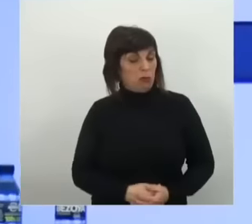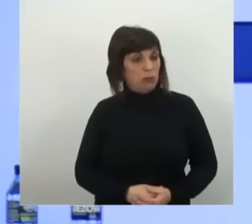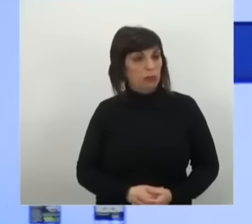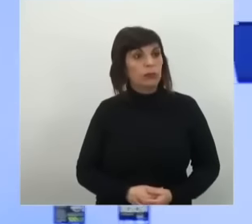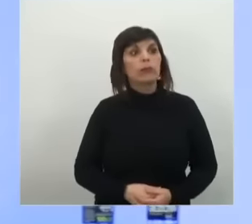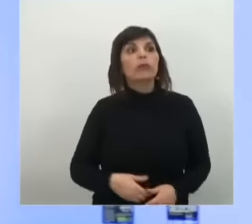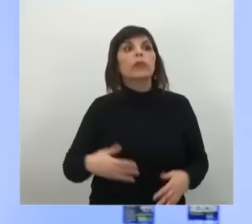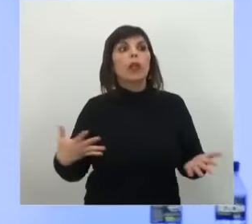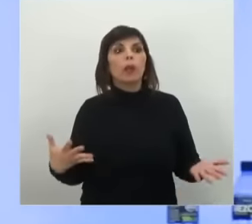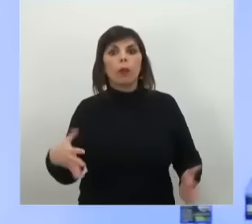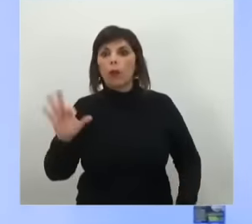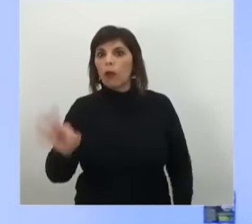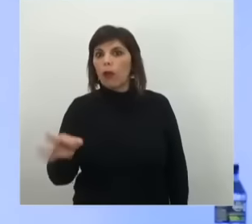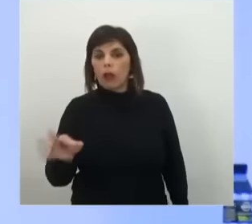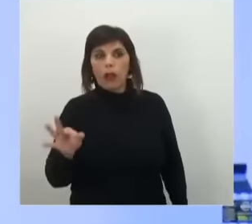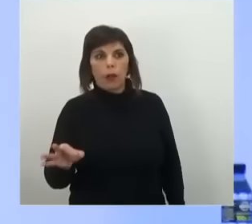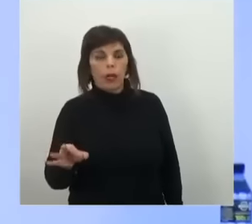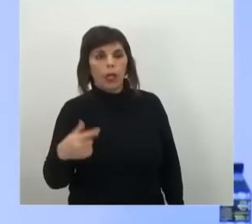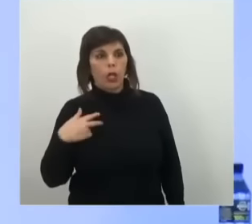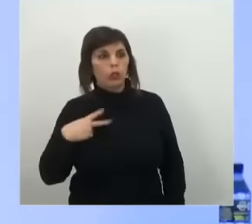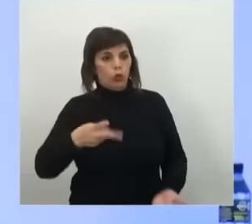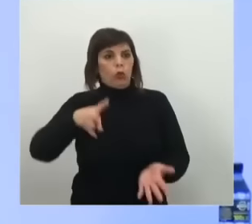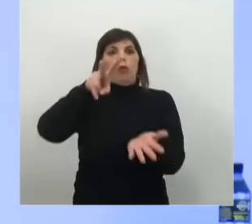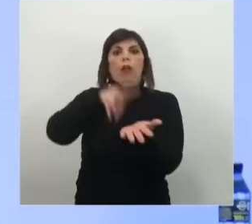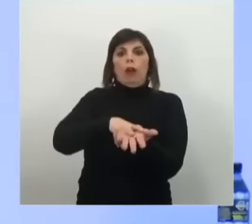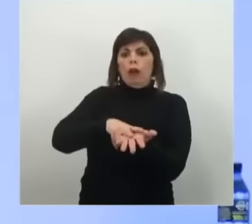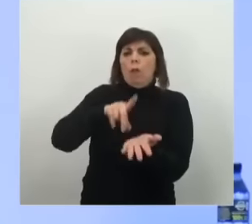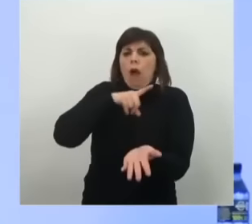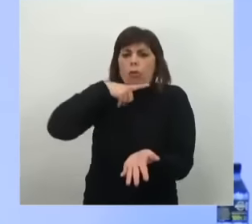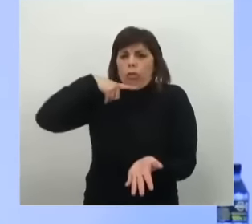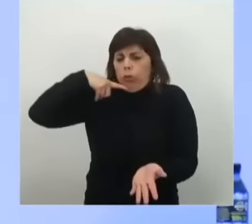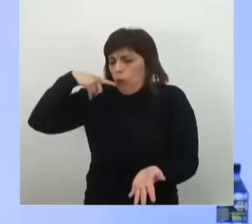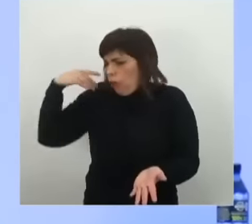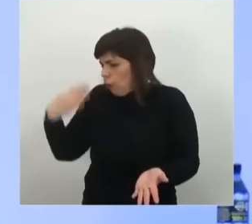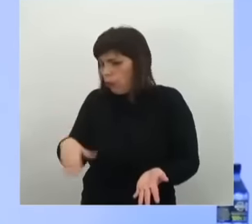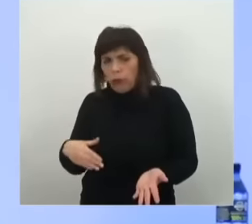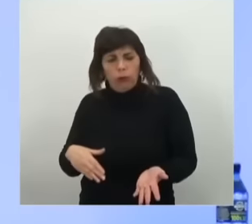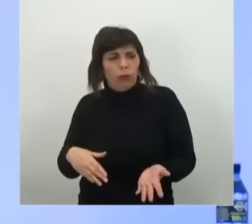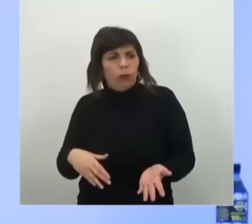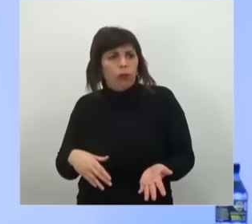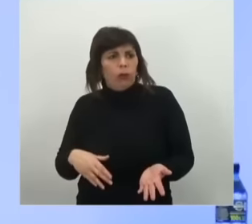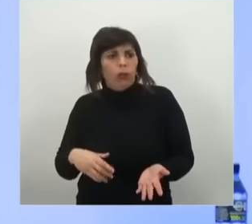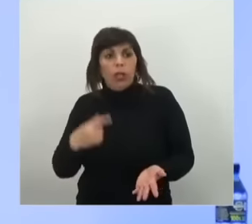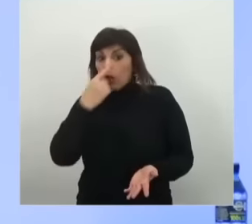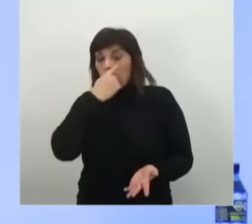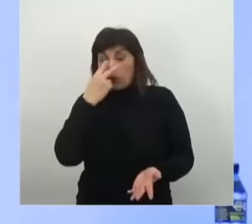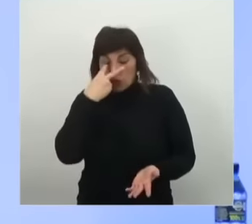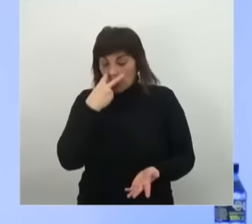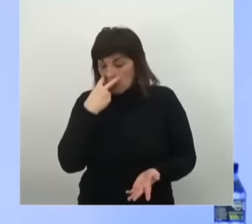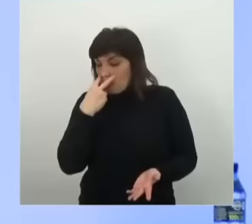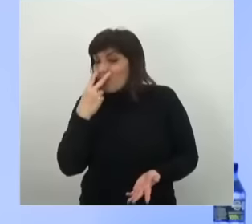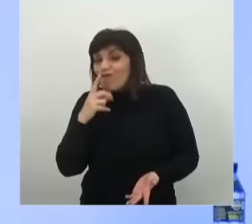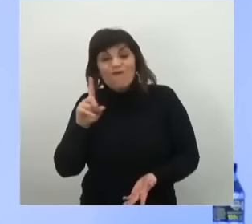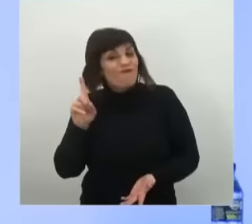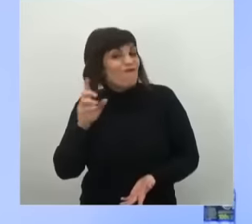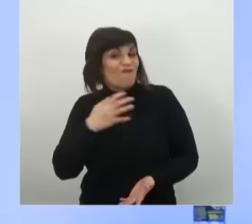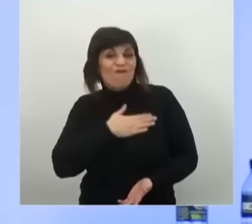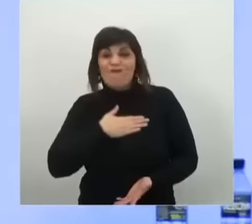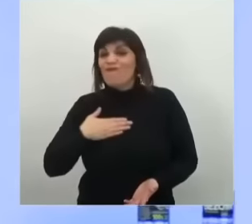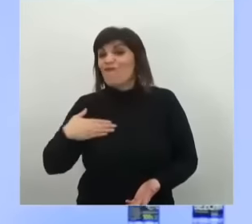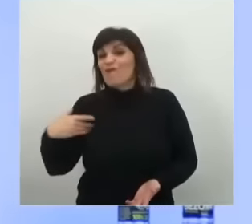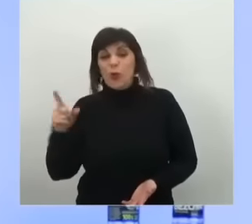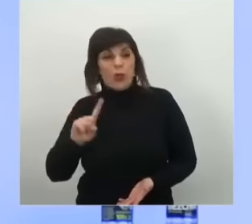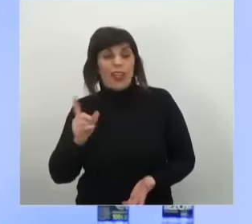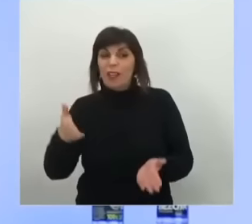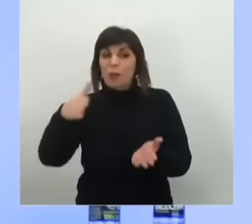a la hora de la verdad al yo estar postrado en aquella cama yo no quería cerrar los ojos porque tenía